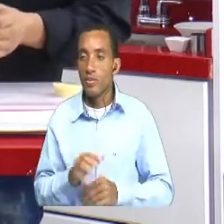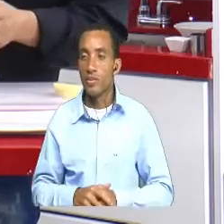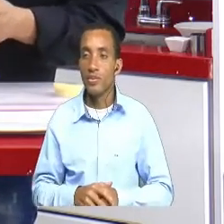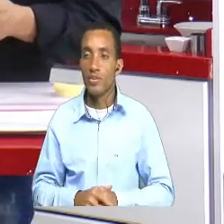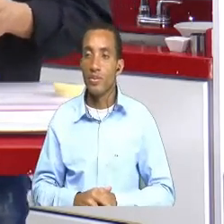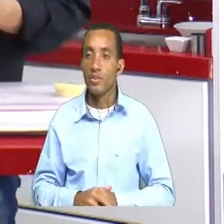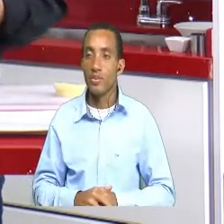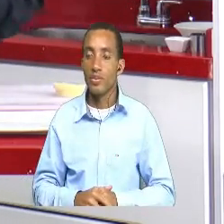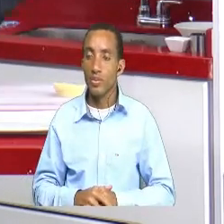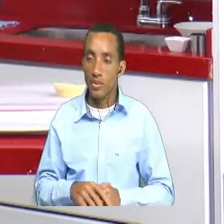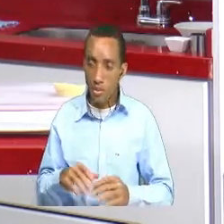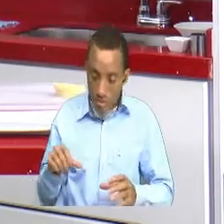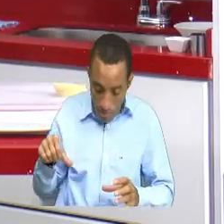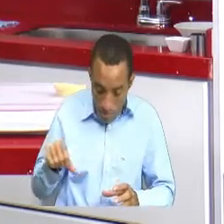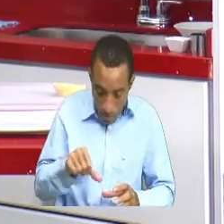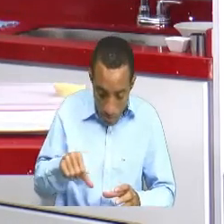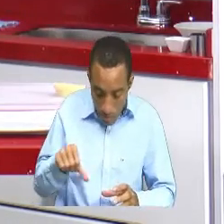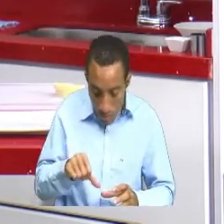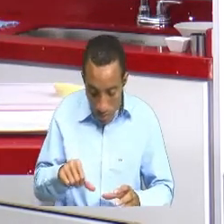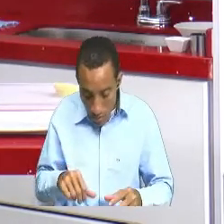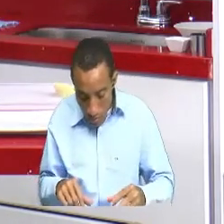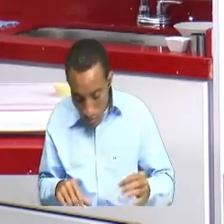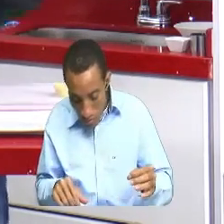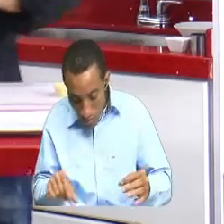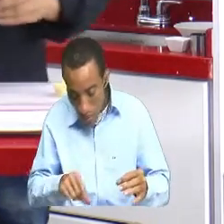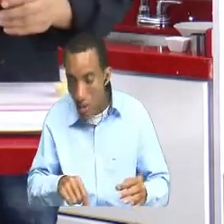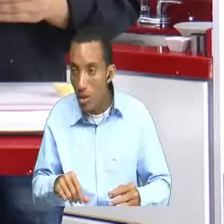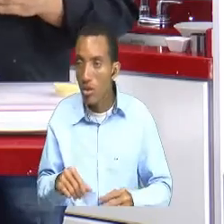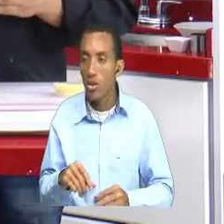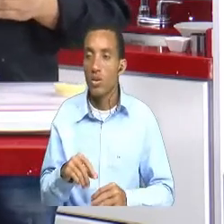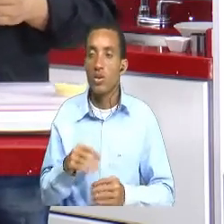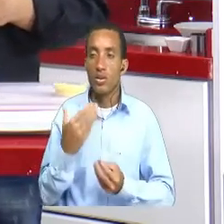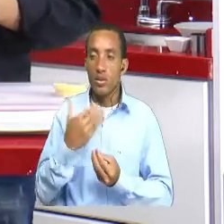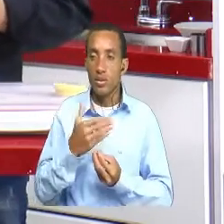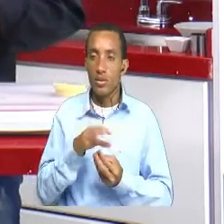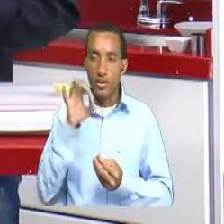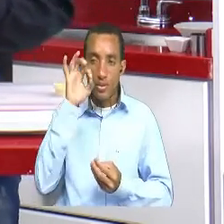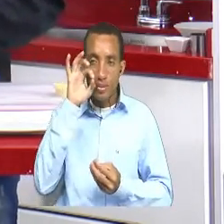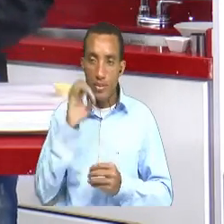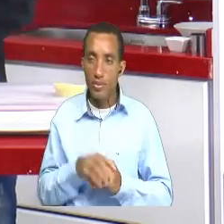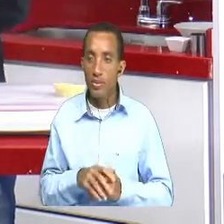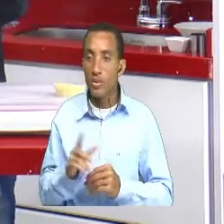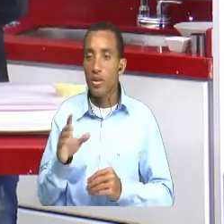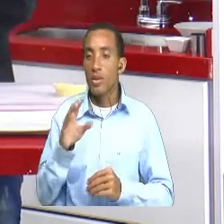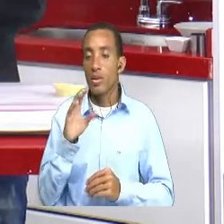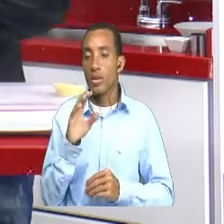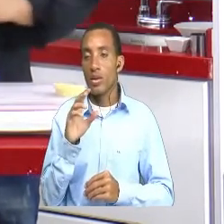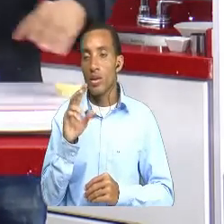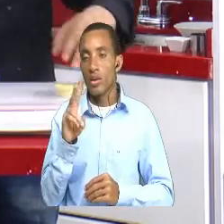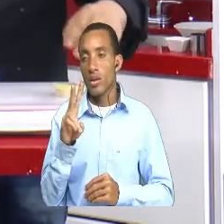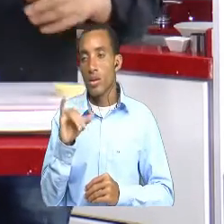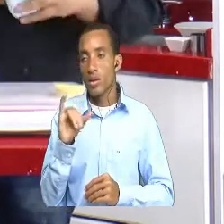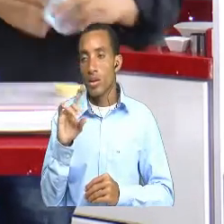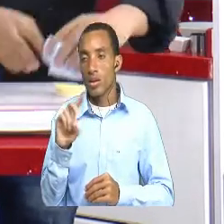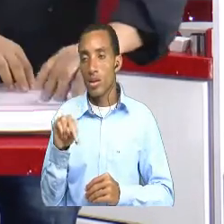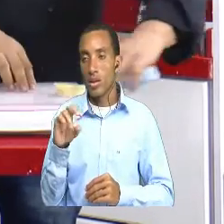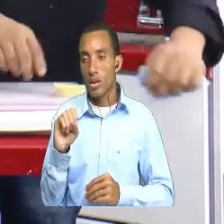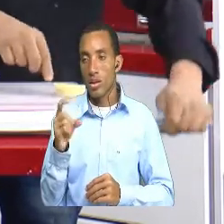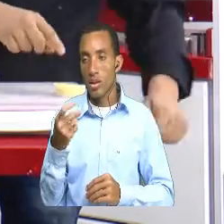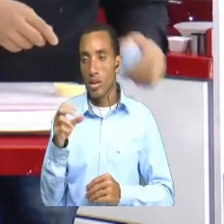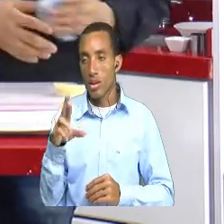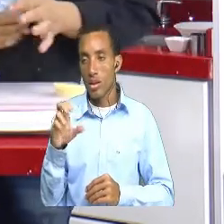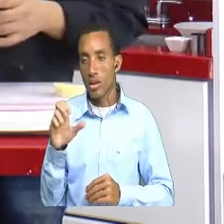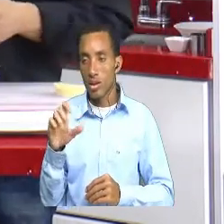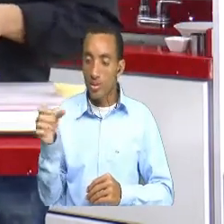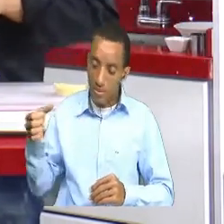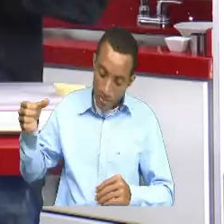cubriendo totalmente nuestros tomates el vinagre balsámico normalmente las personas también pueden en el